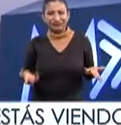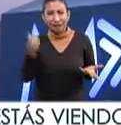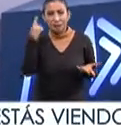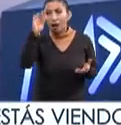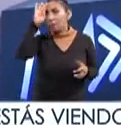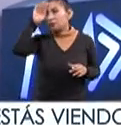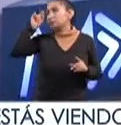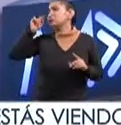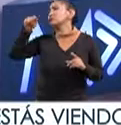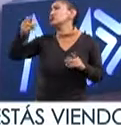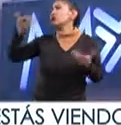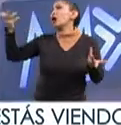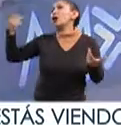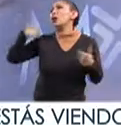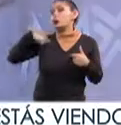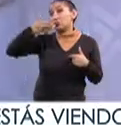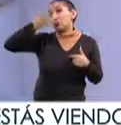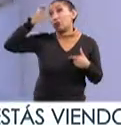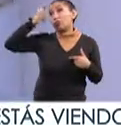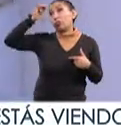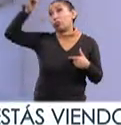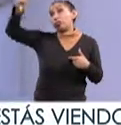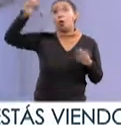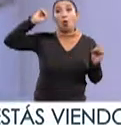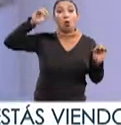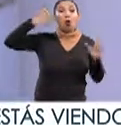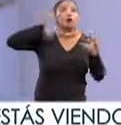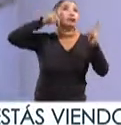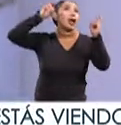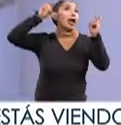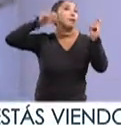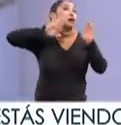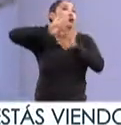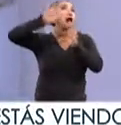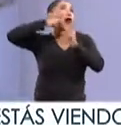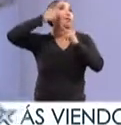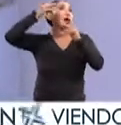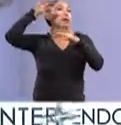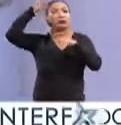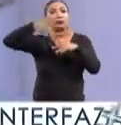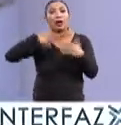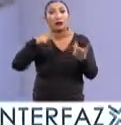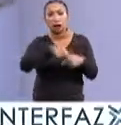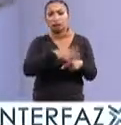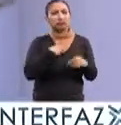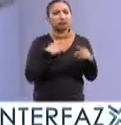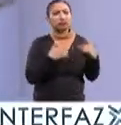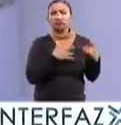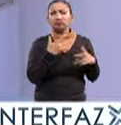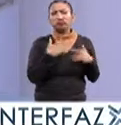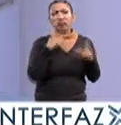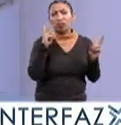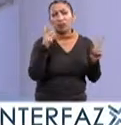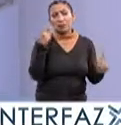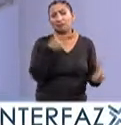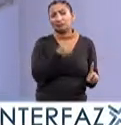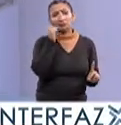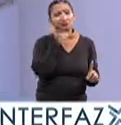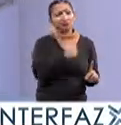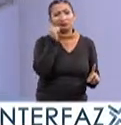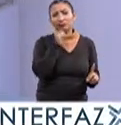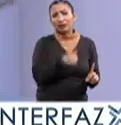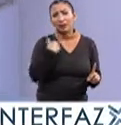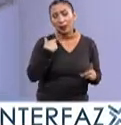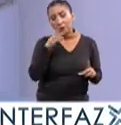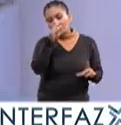para pensar, no sé si en el más allá o en los grandes temas de los que tendrán que hablar, y él no dudaba que el gran tema siempre,